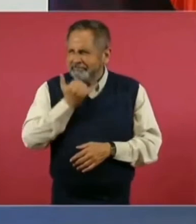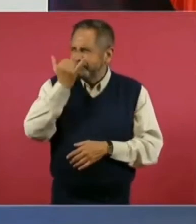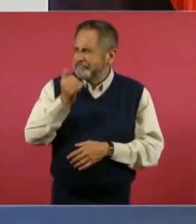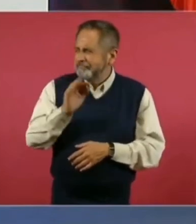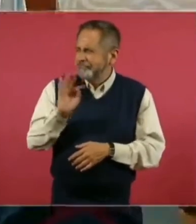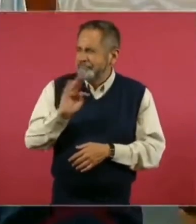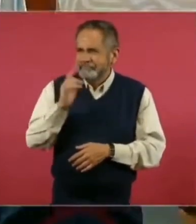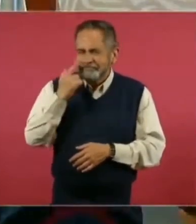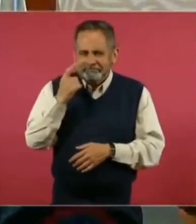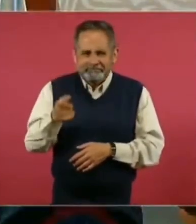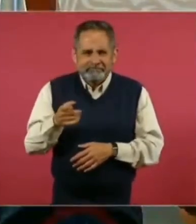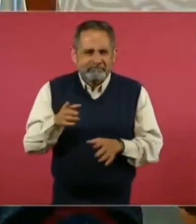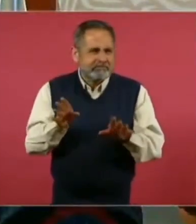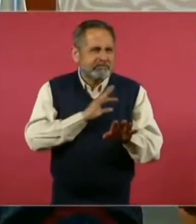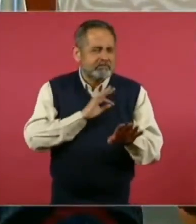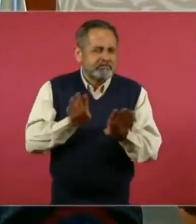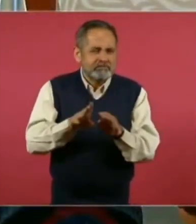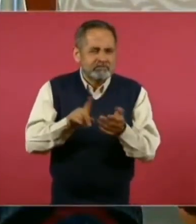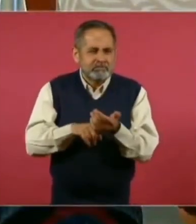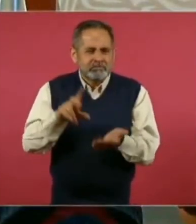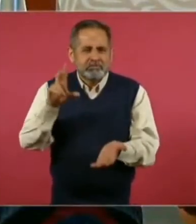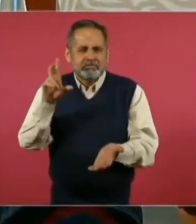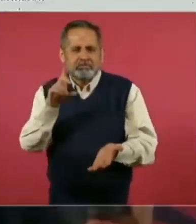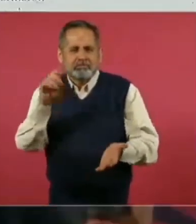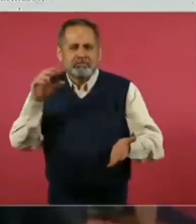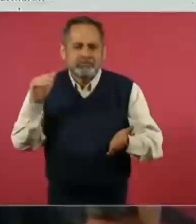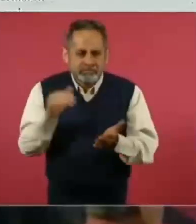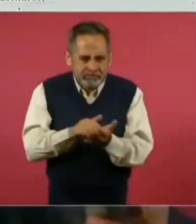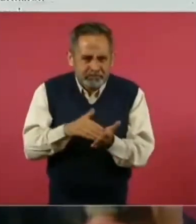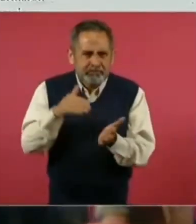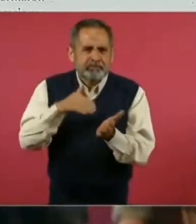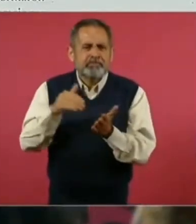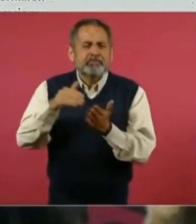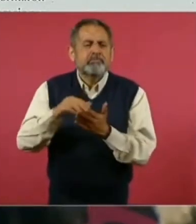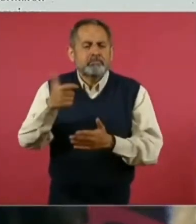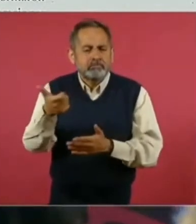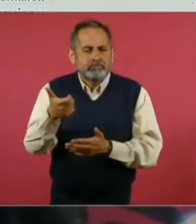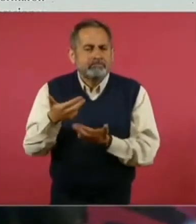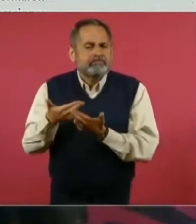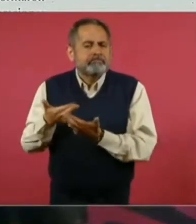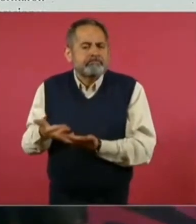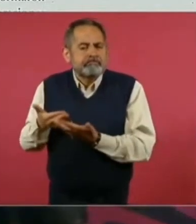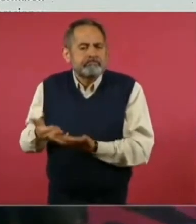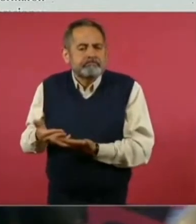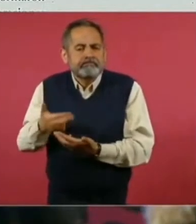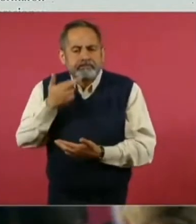equivoco, como del orden de 30,000 millones de pesos